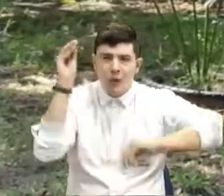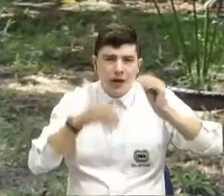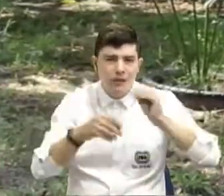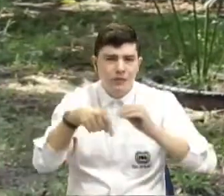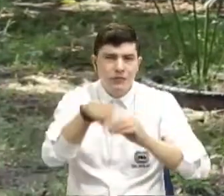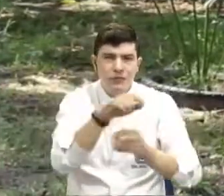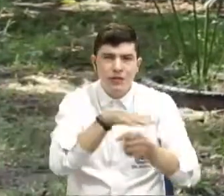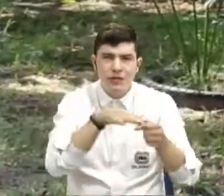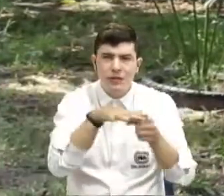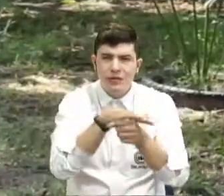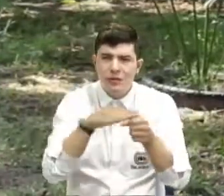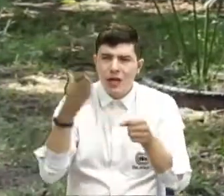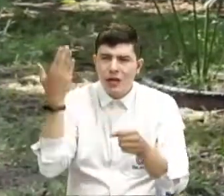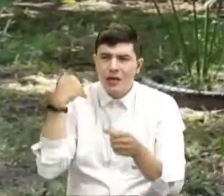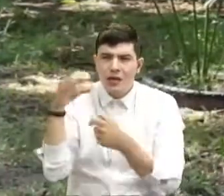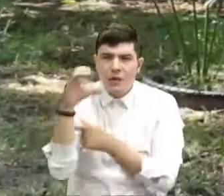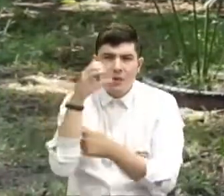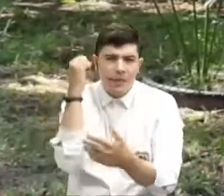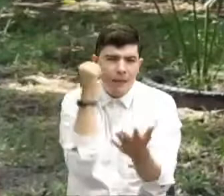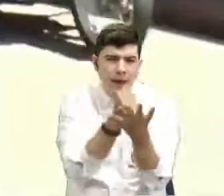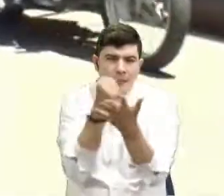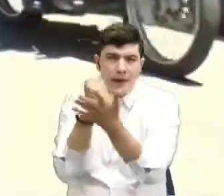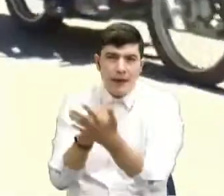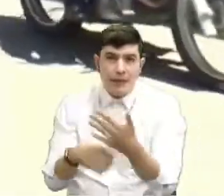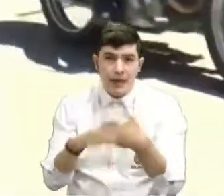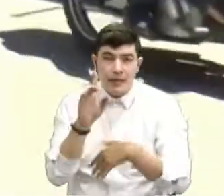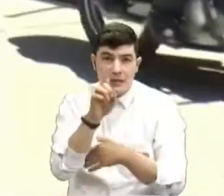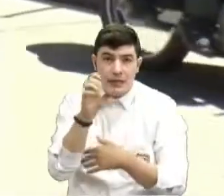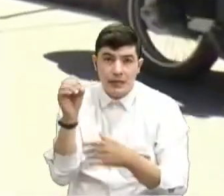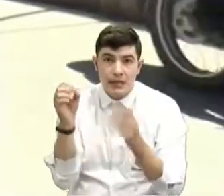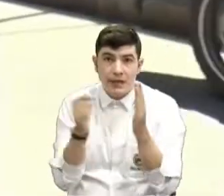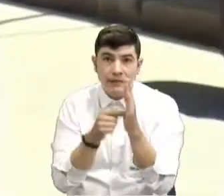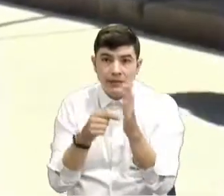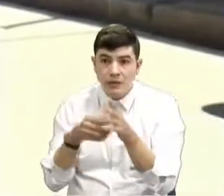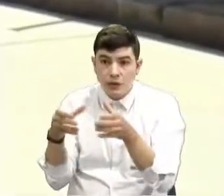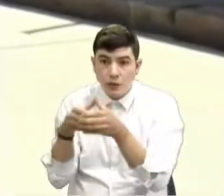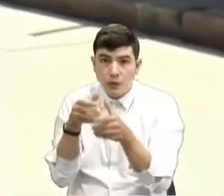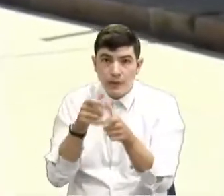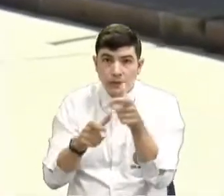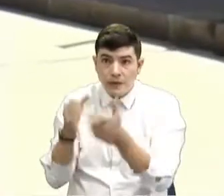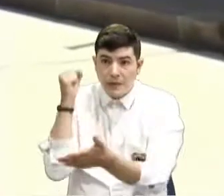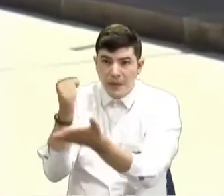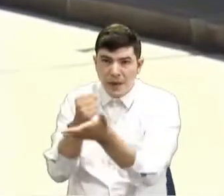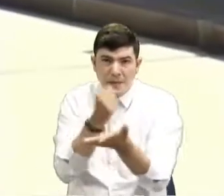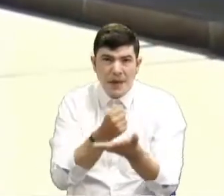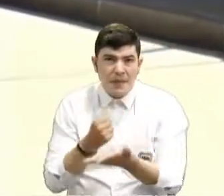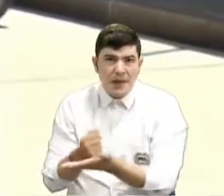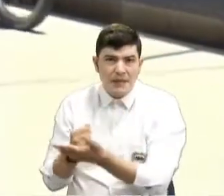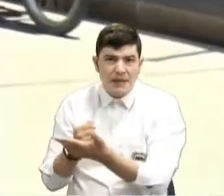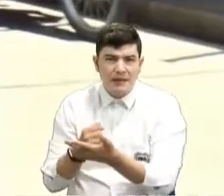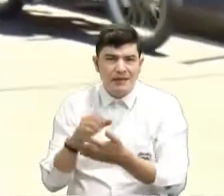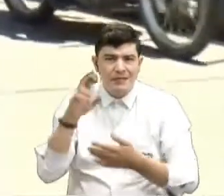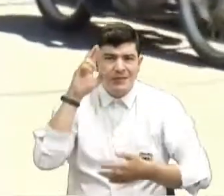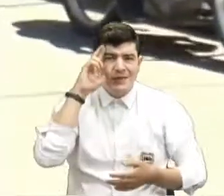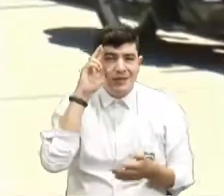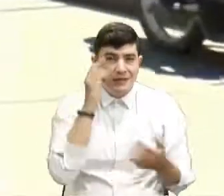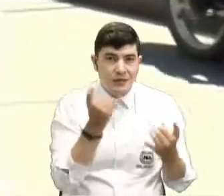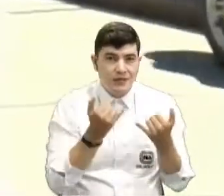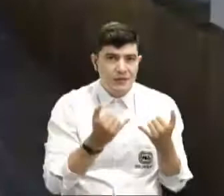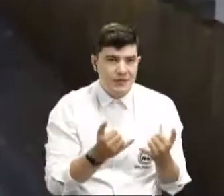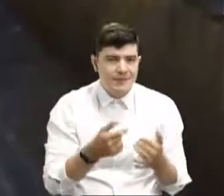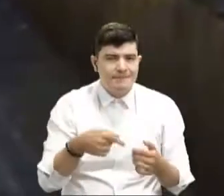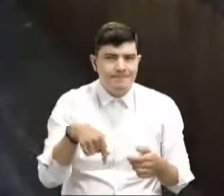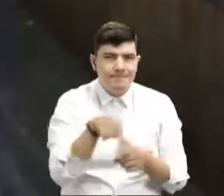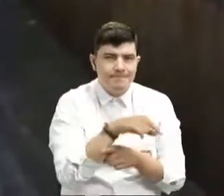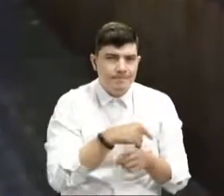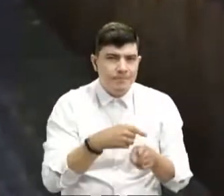últimos tiempos. Ya son cerca de 60 masacres. Además de los temas abordados a nivel nacional y que motivaron la marcha